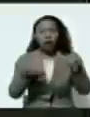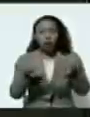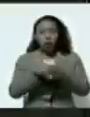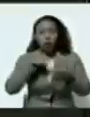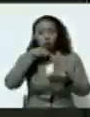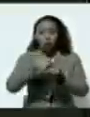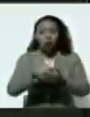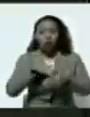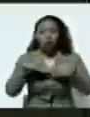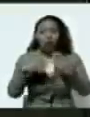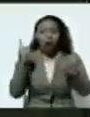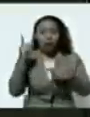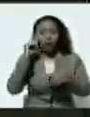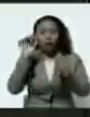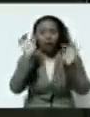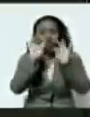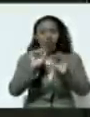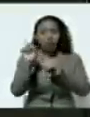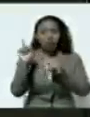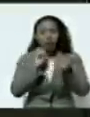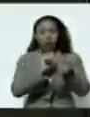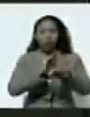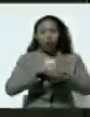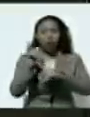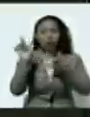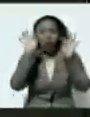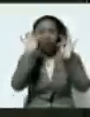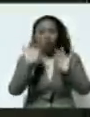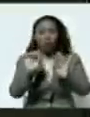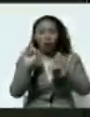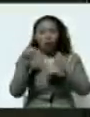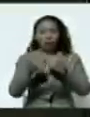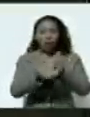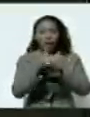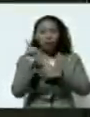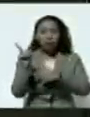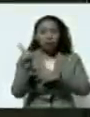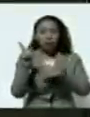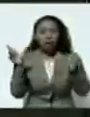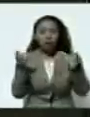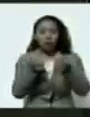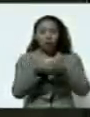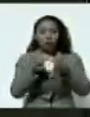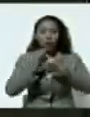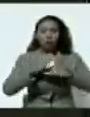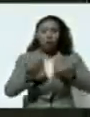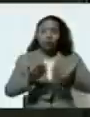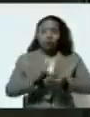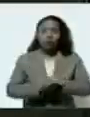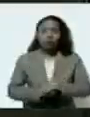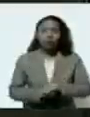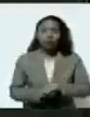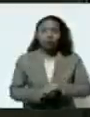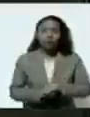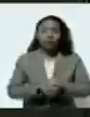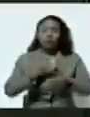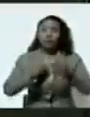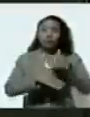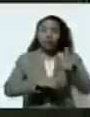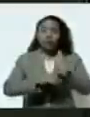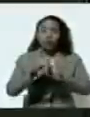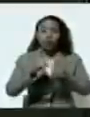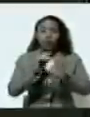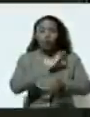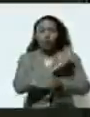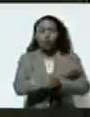mencionar cuál sería el formato de ese diálogo, porque ese formato saldrá de esas reuniones que se van a desarrollar con mucha